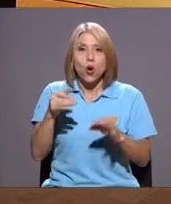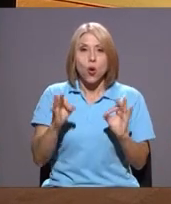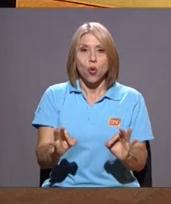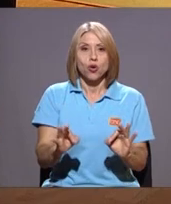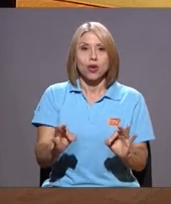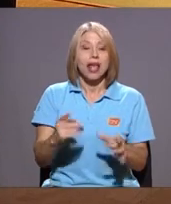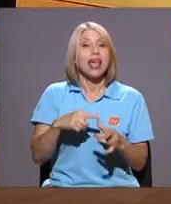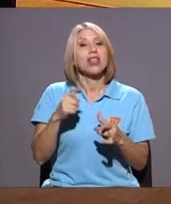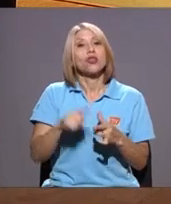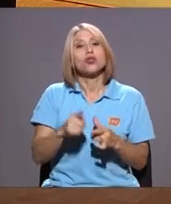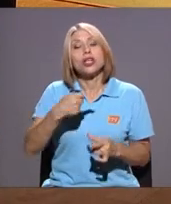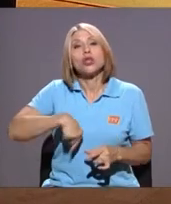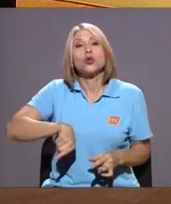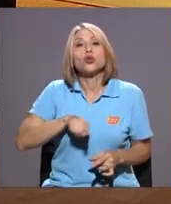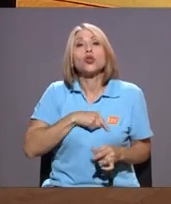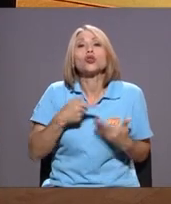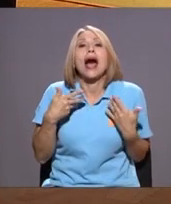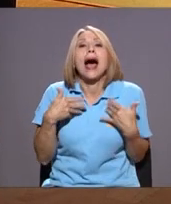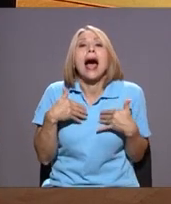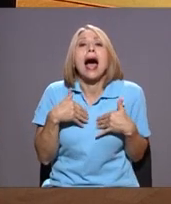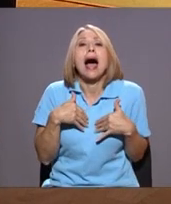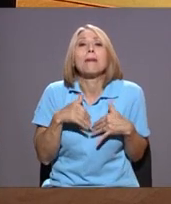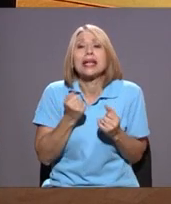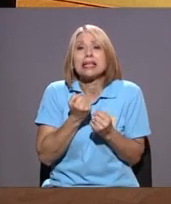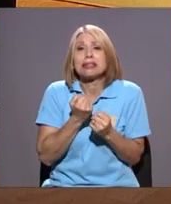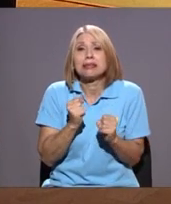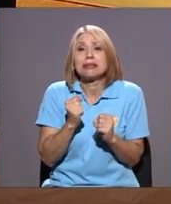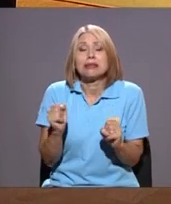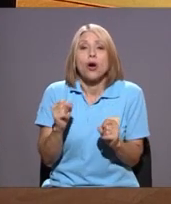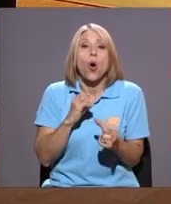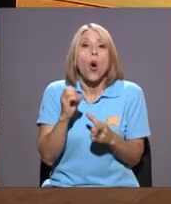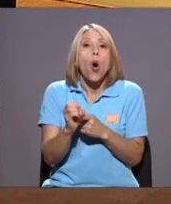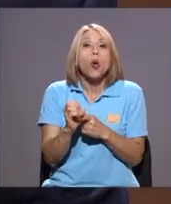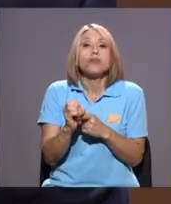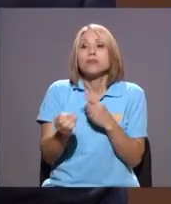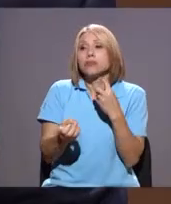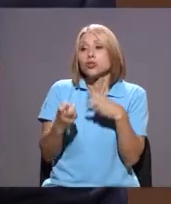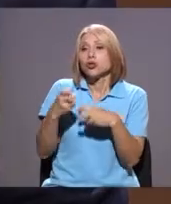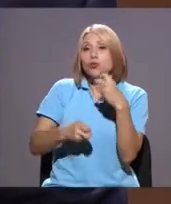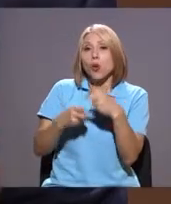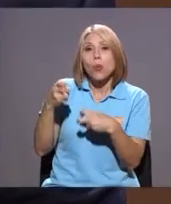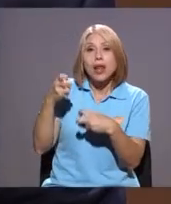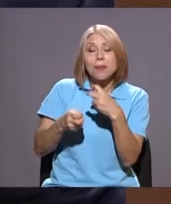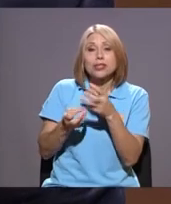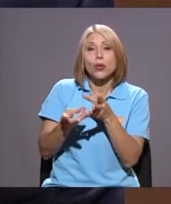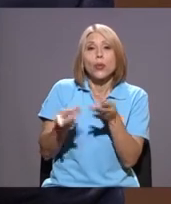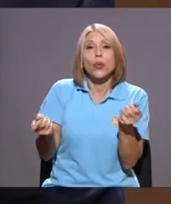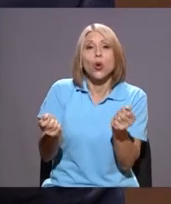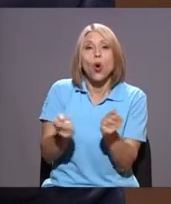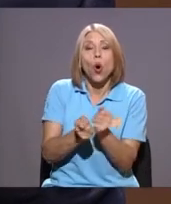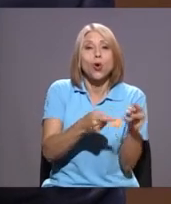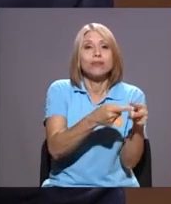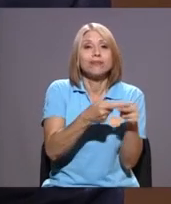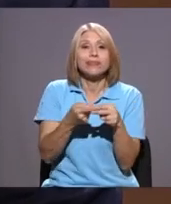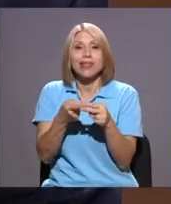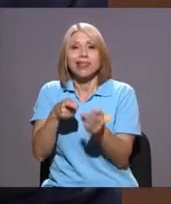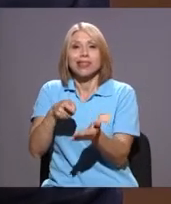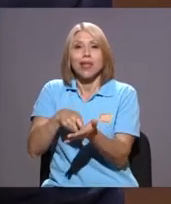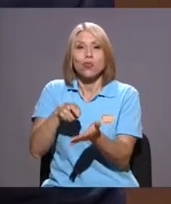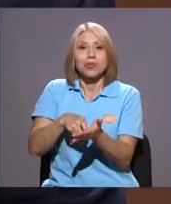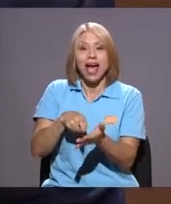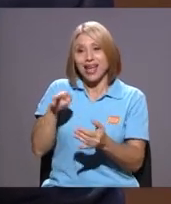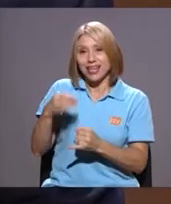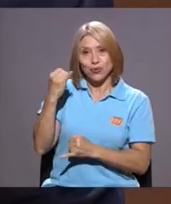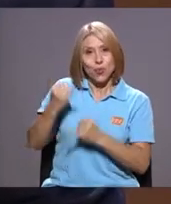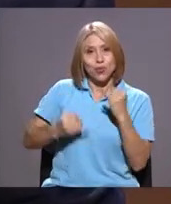una actitud de perro oa una solución de resolver los problemas con deuda y es lo que hemos estado haciendo en los últimos años ya a